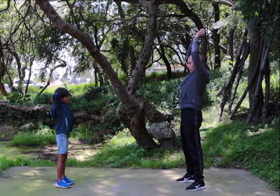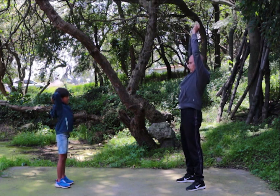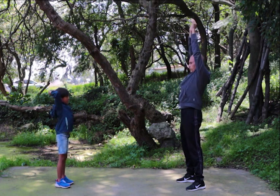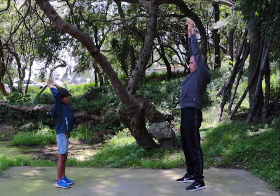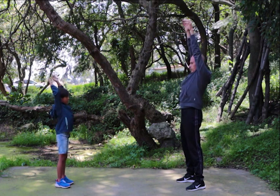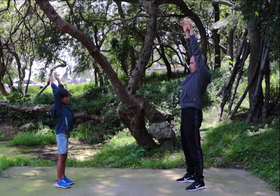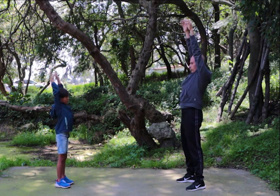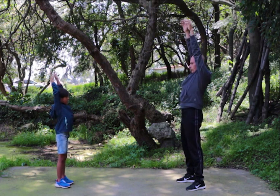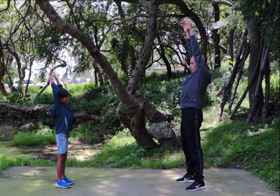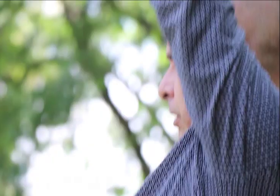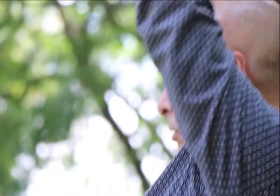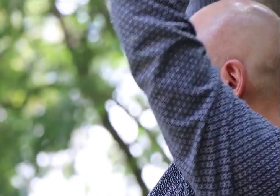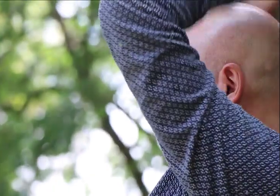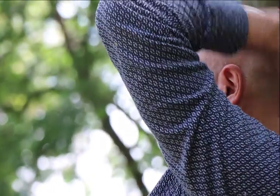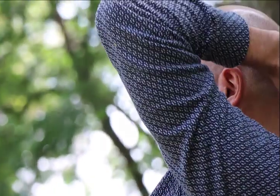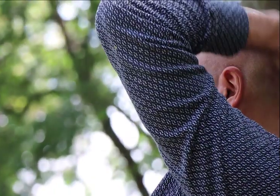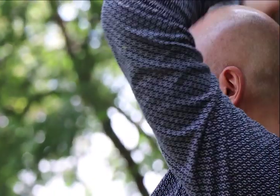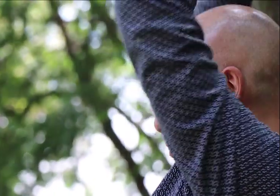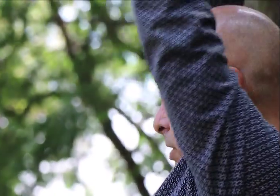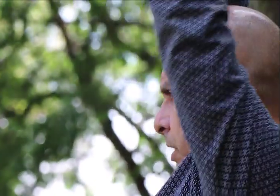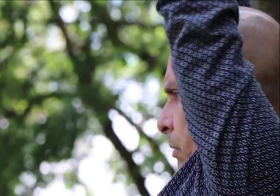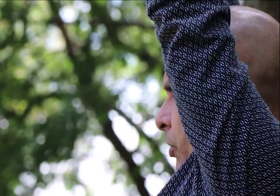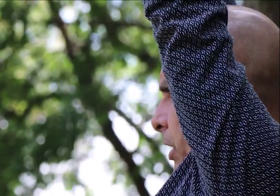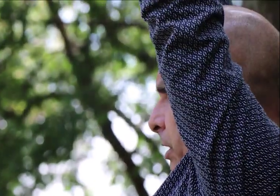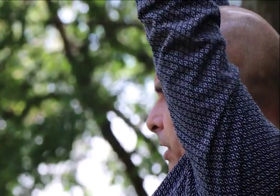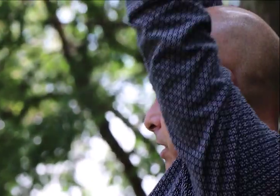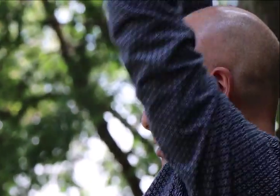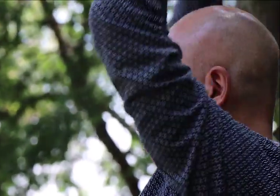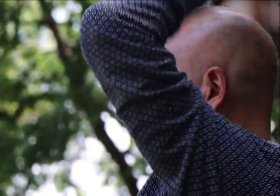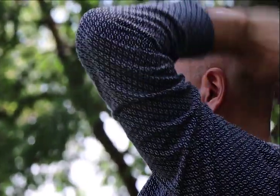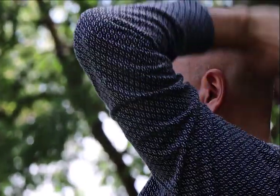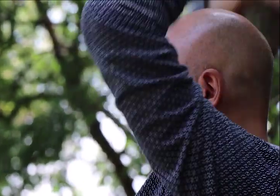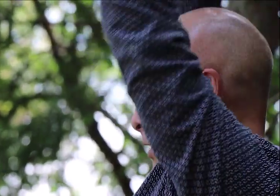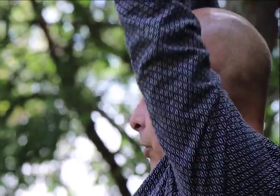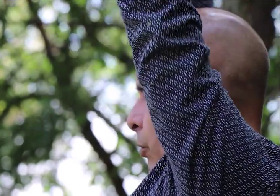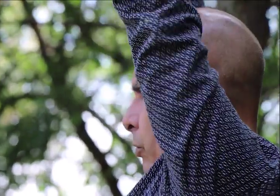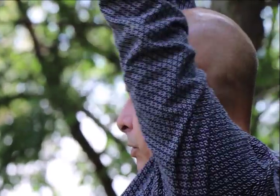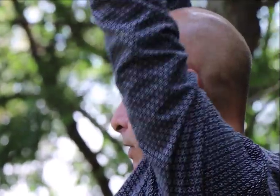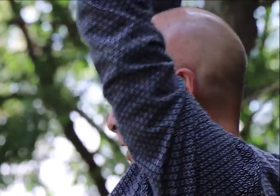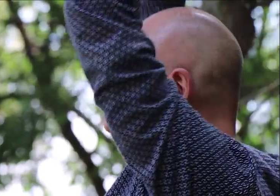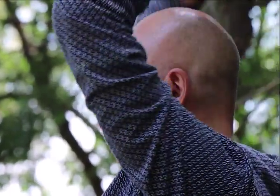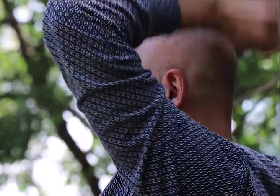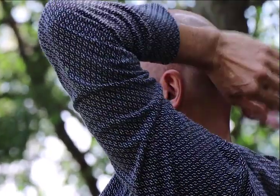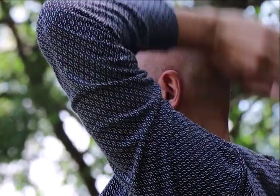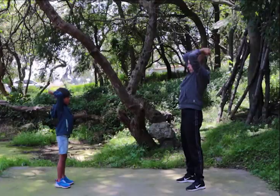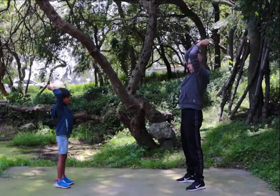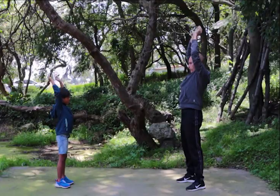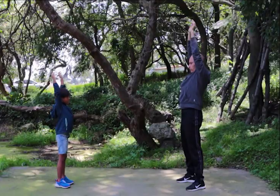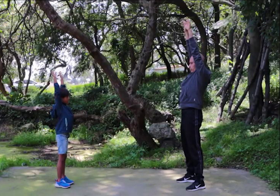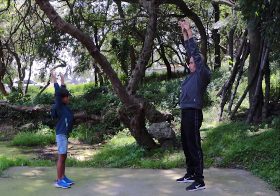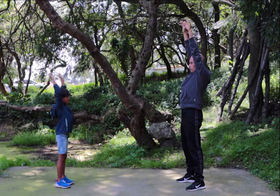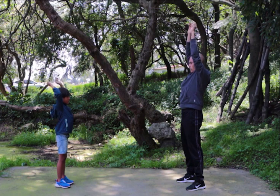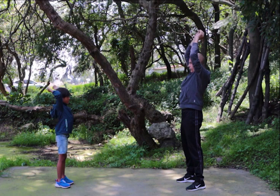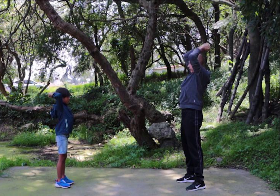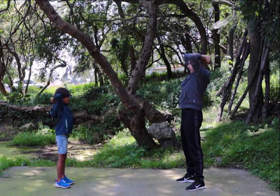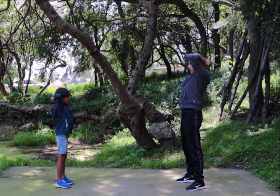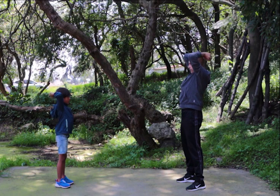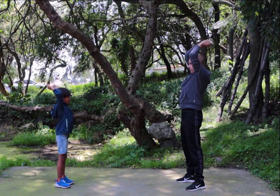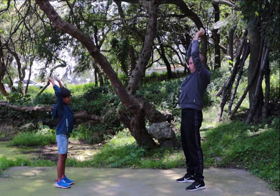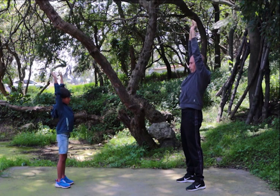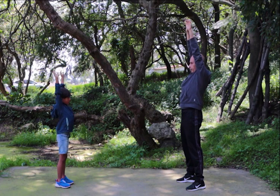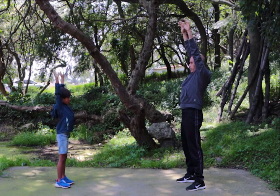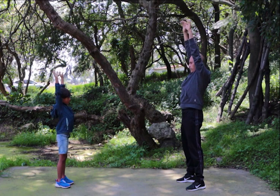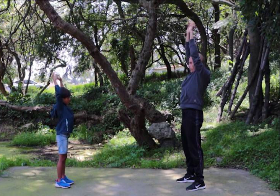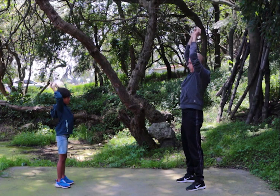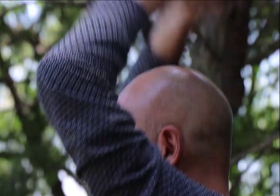y vamos a hacer una extensión, como si quisiéramos alcanzar el cielo. Venga. 1, eso, perfecto. Con fuerza,